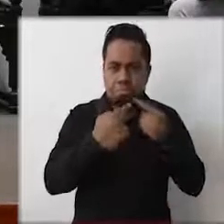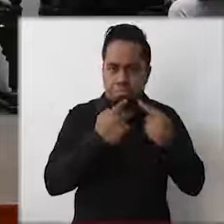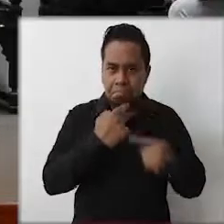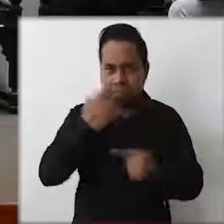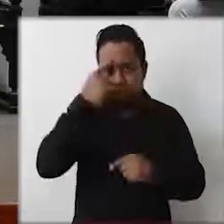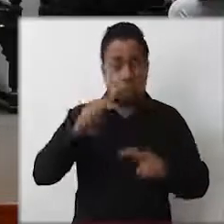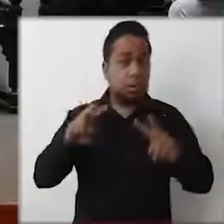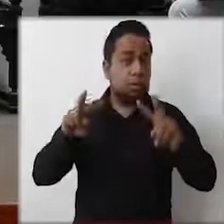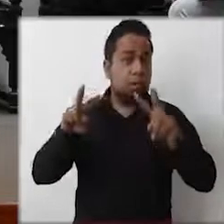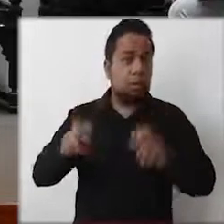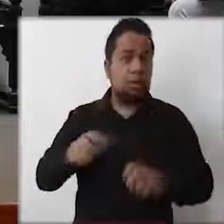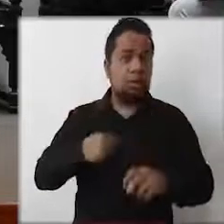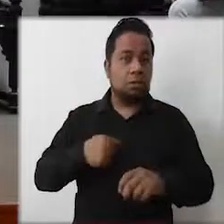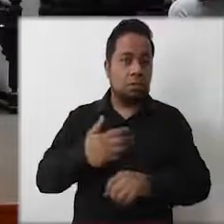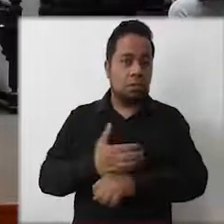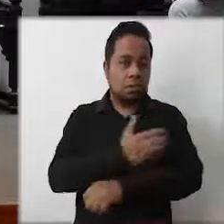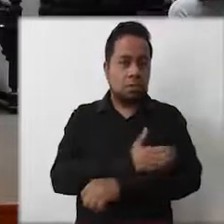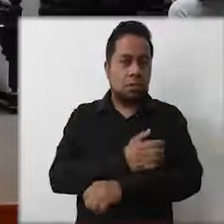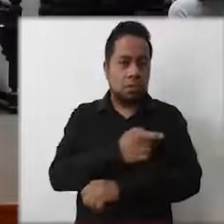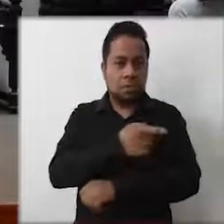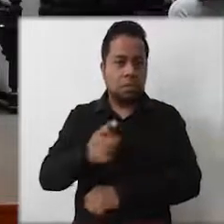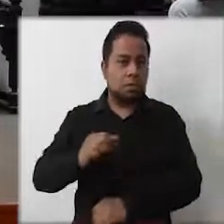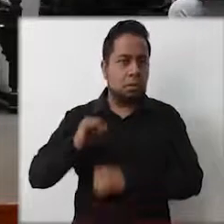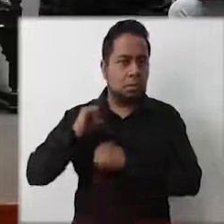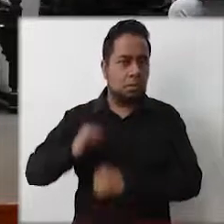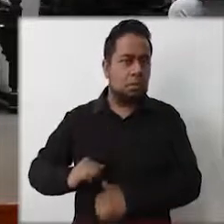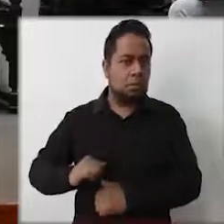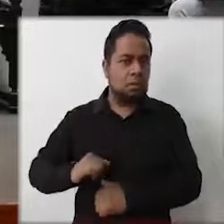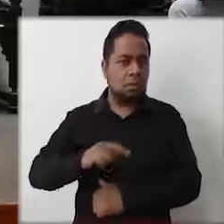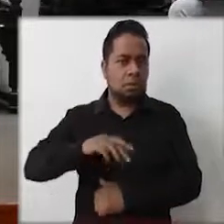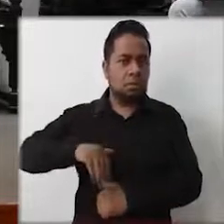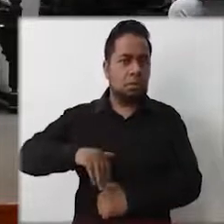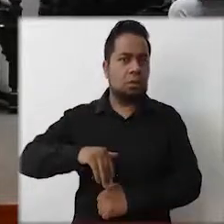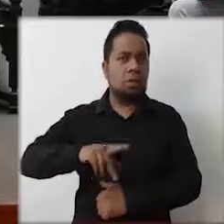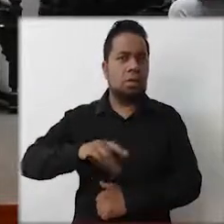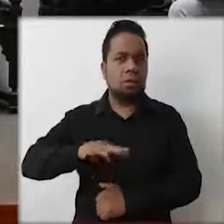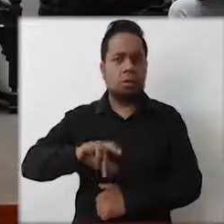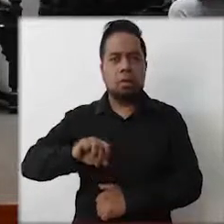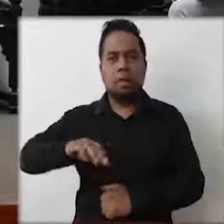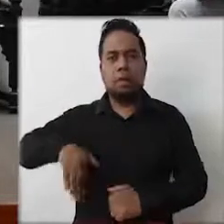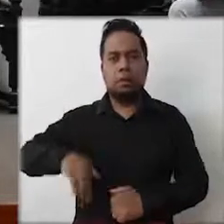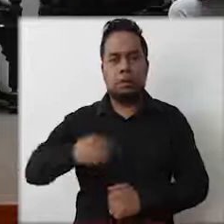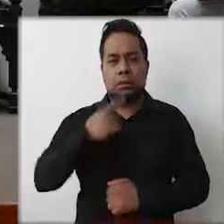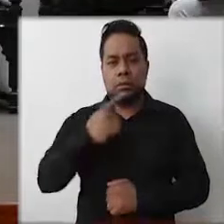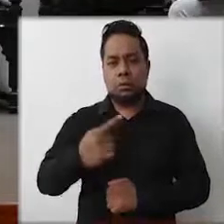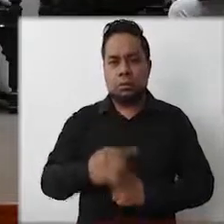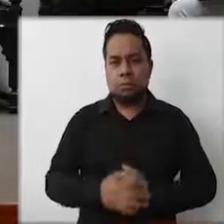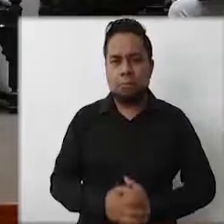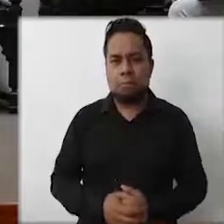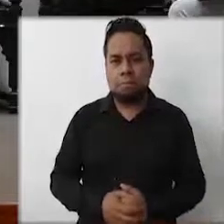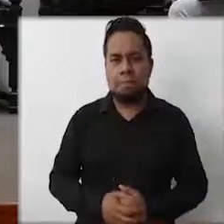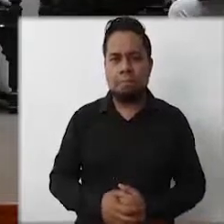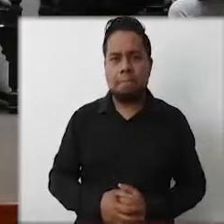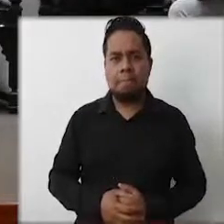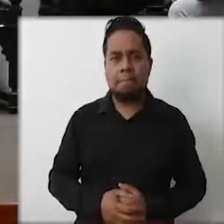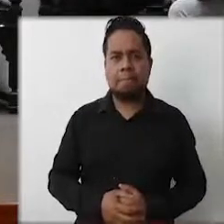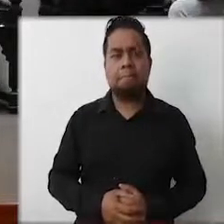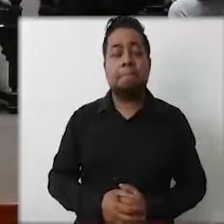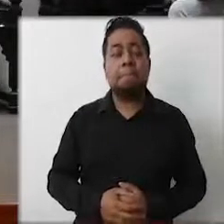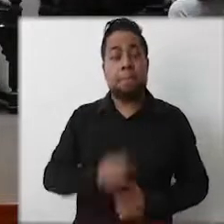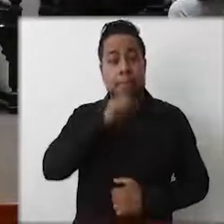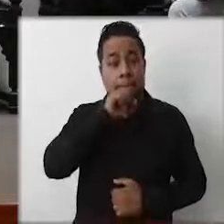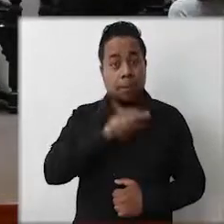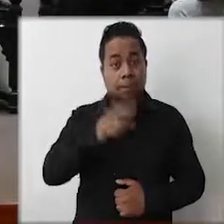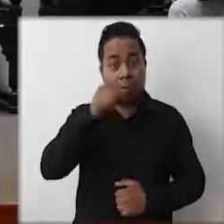muy nuestra porque tiene muchos años realizándose allí. Y bueno, es importante que subrayemos